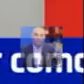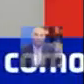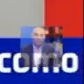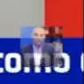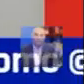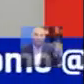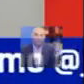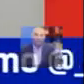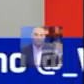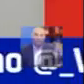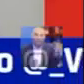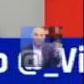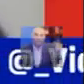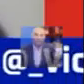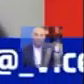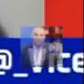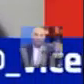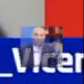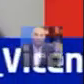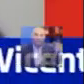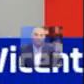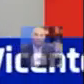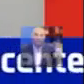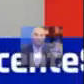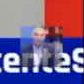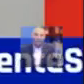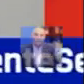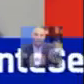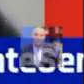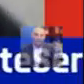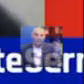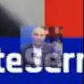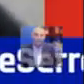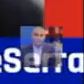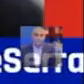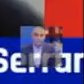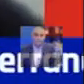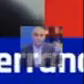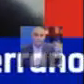los moles. Se condonaron impuestos